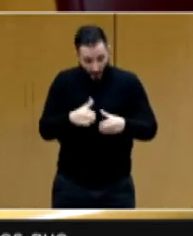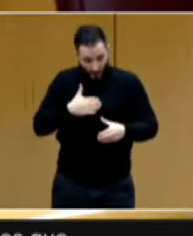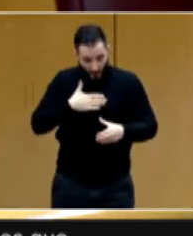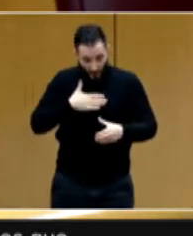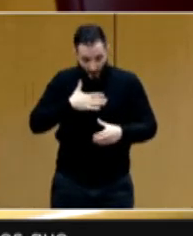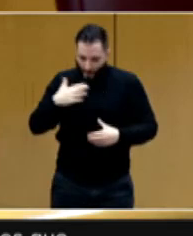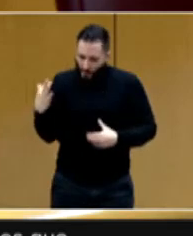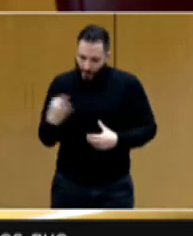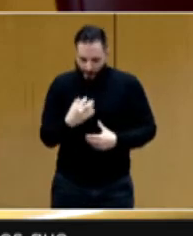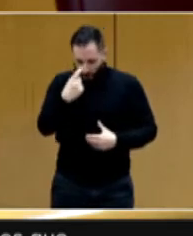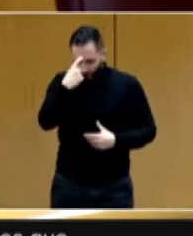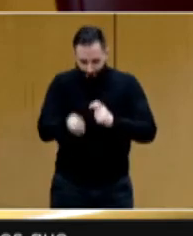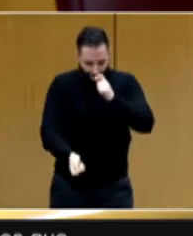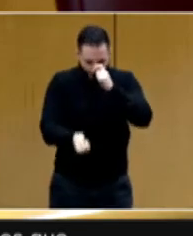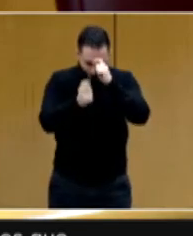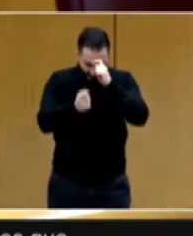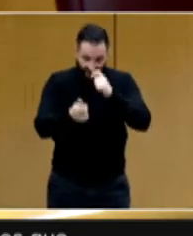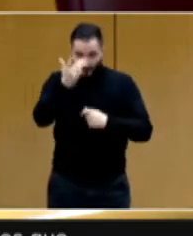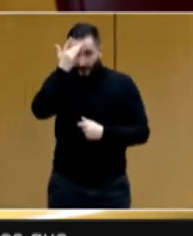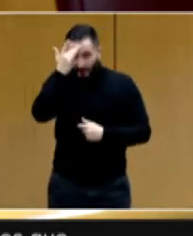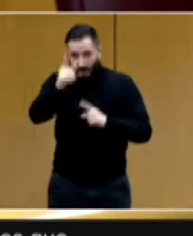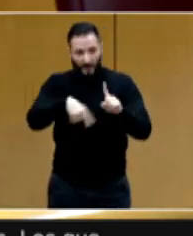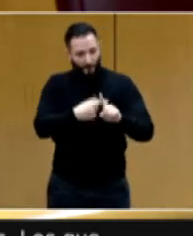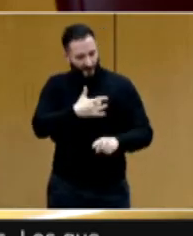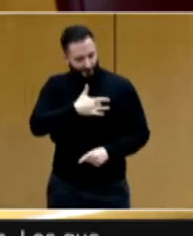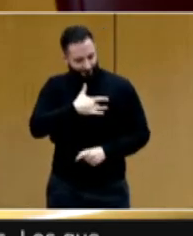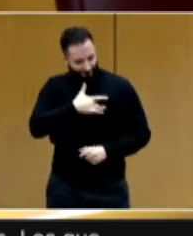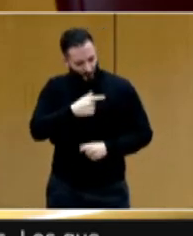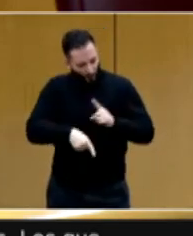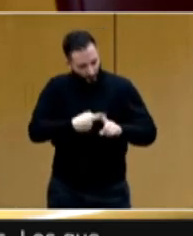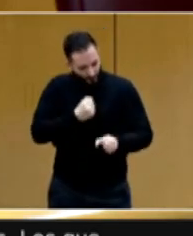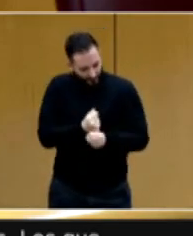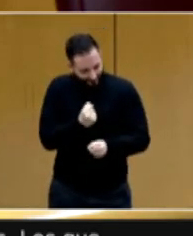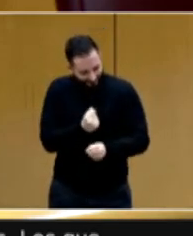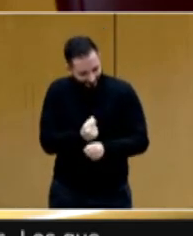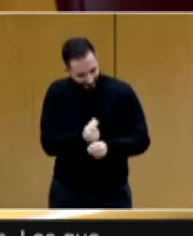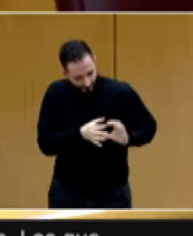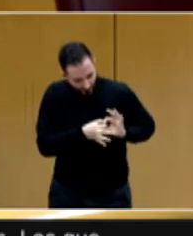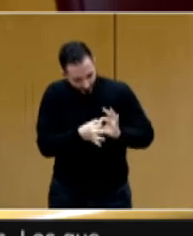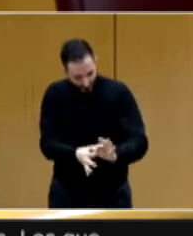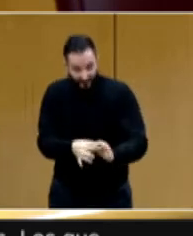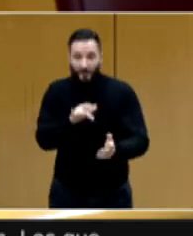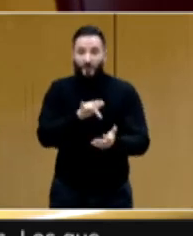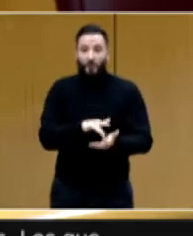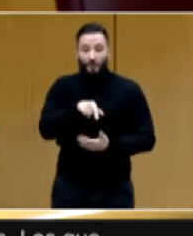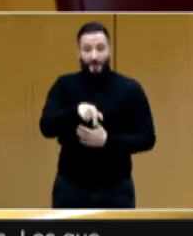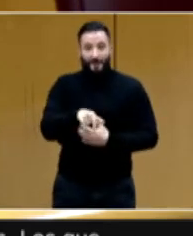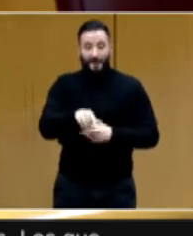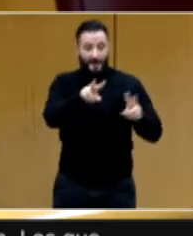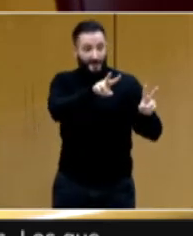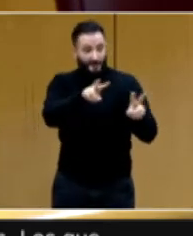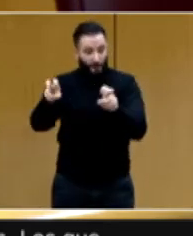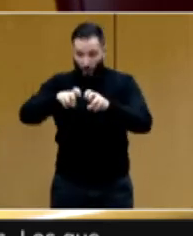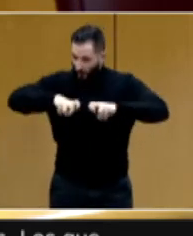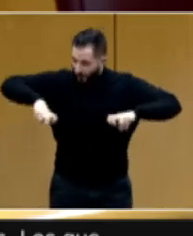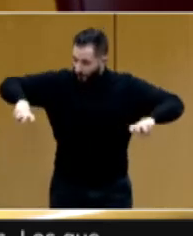tatuar no solo en el cerebro sino también aquí a la hora de trabajar consagra lo que dice está el título de